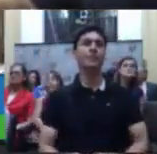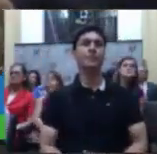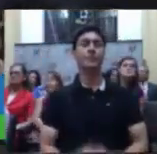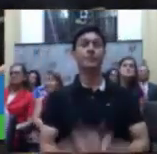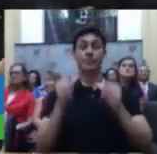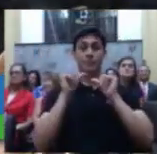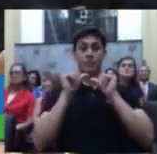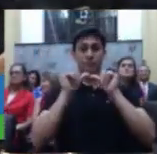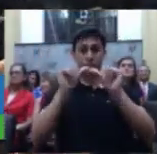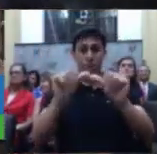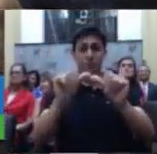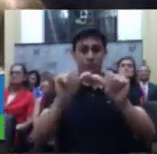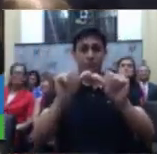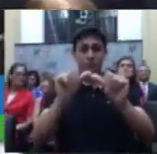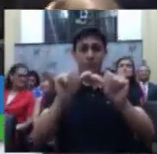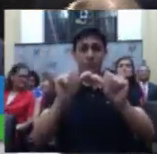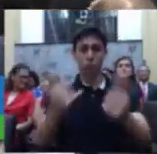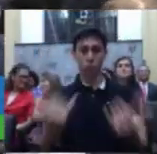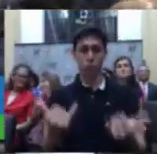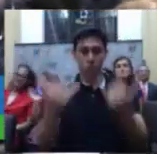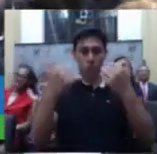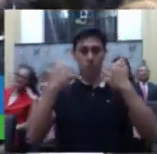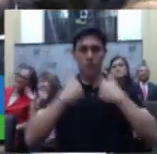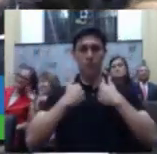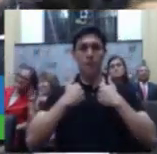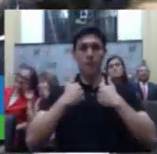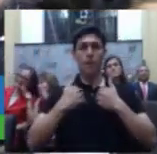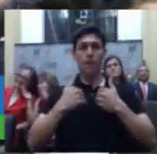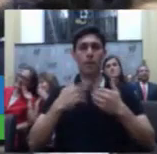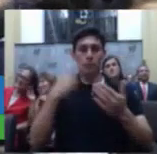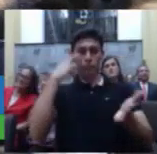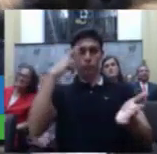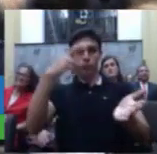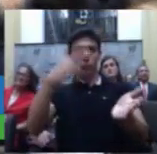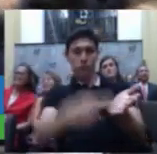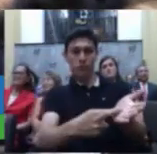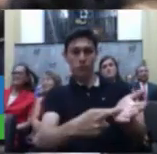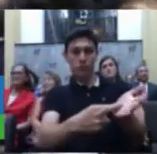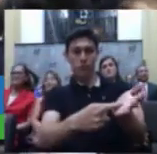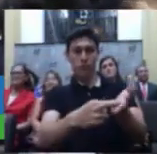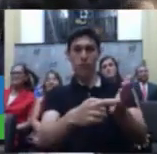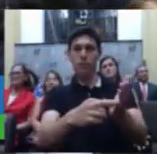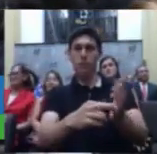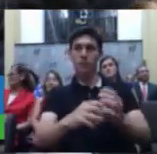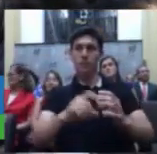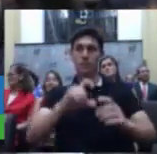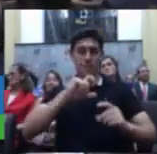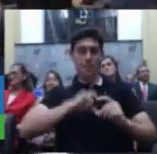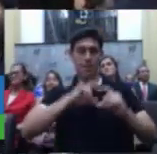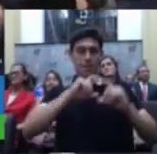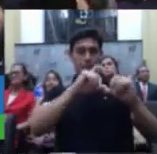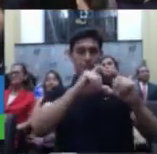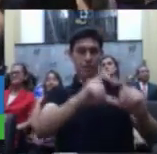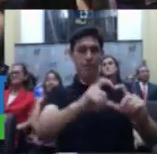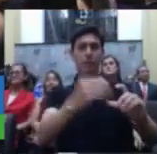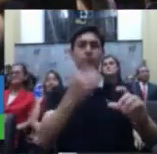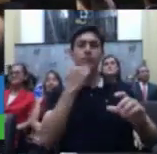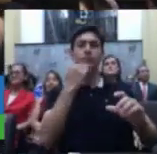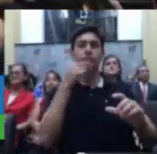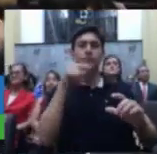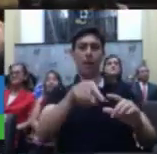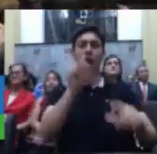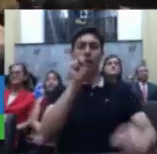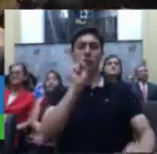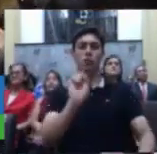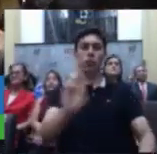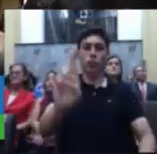A continuación tendremos reconocimiento con la Medalla Cívica Municipal de Miraflores al señor Javier de